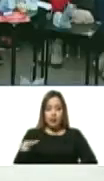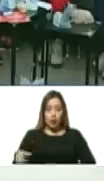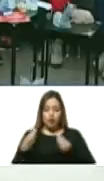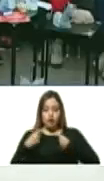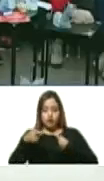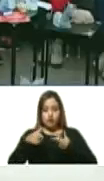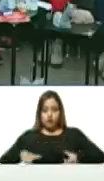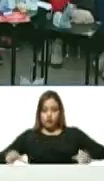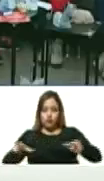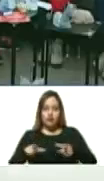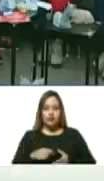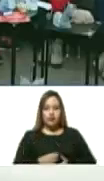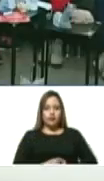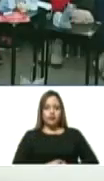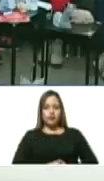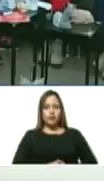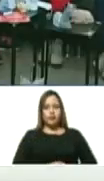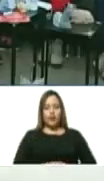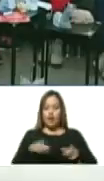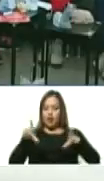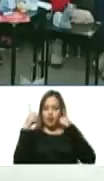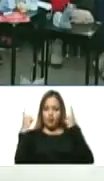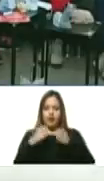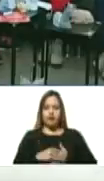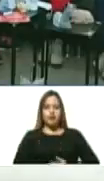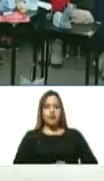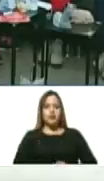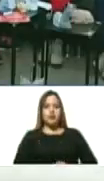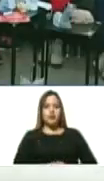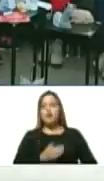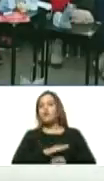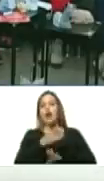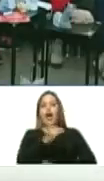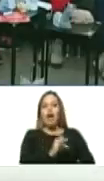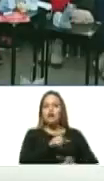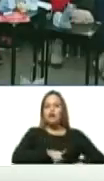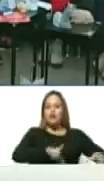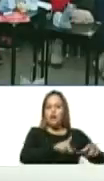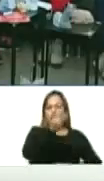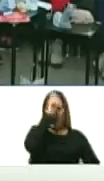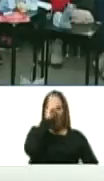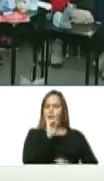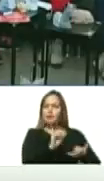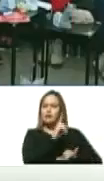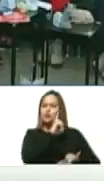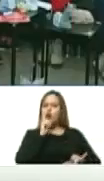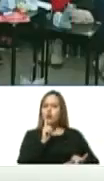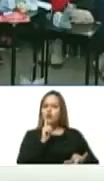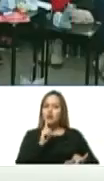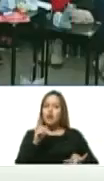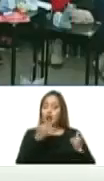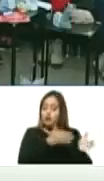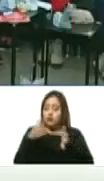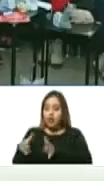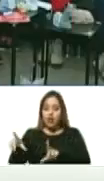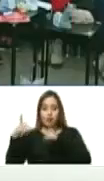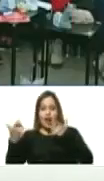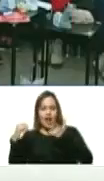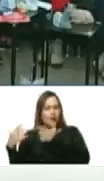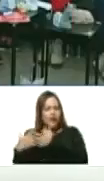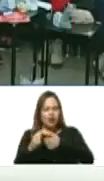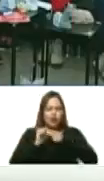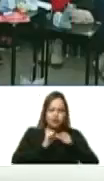de la costa, Chichiribichi de la Guaira, porque está Chichiribichi de Falcón también. Estamos en una batalla